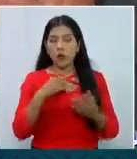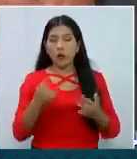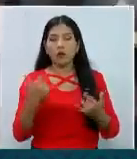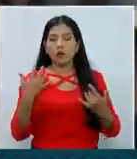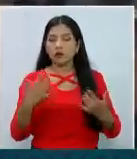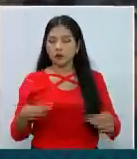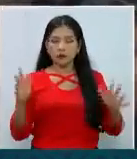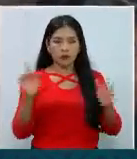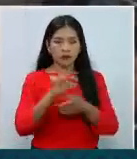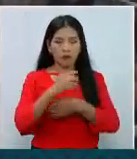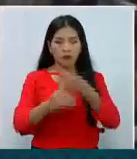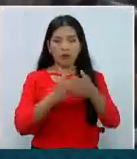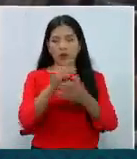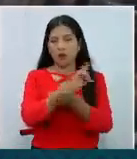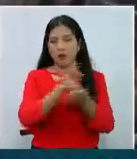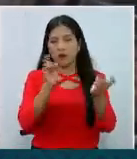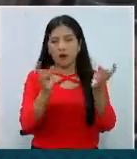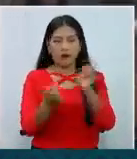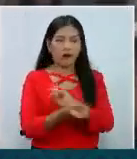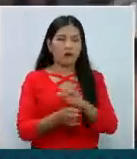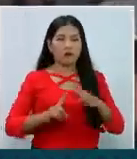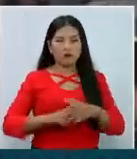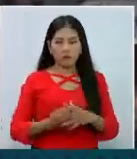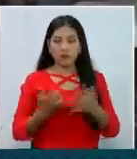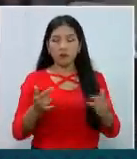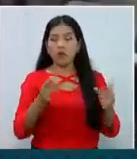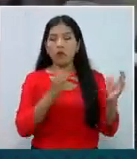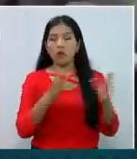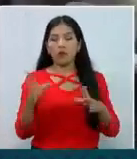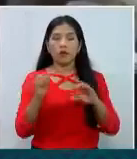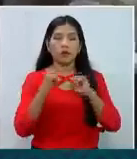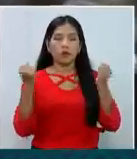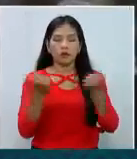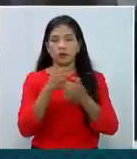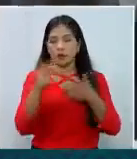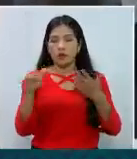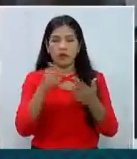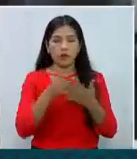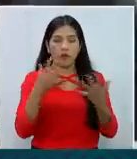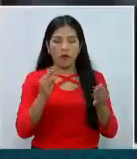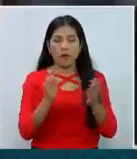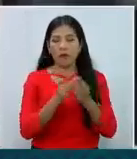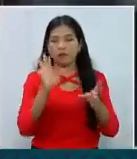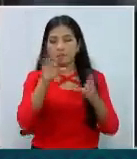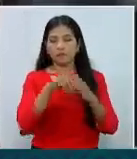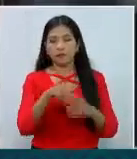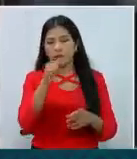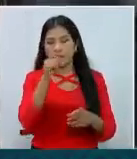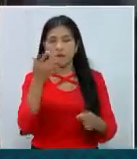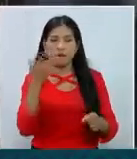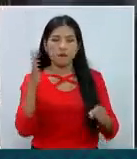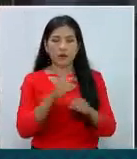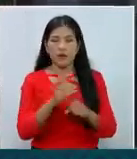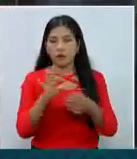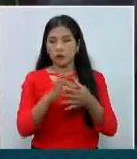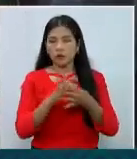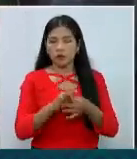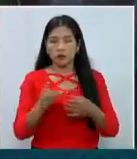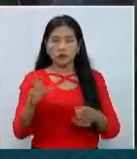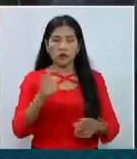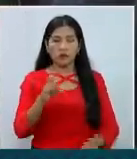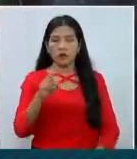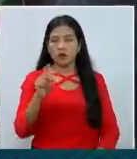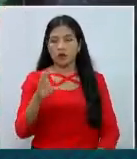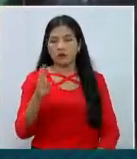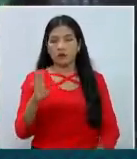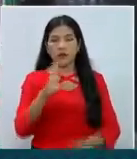cambio. Las organizaciones sociales que son parte del Pacto de Unidad, como las Mujeres Bartolina Sisa, Confederación Sindical Única de